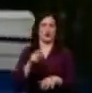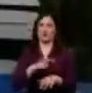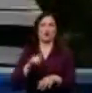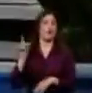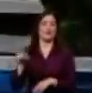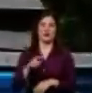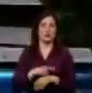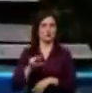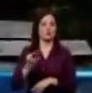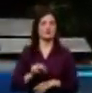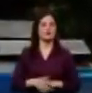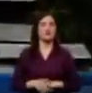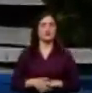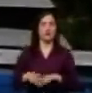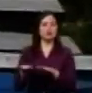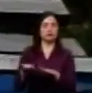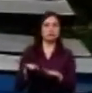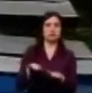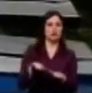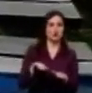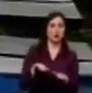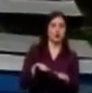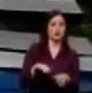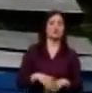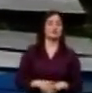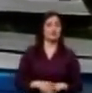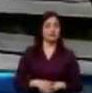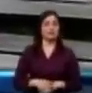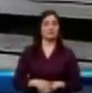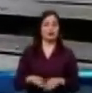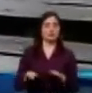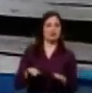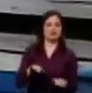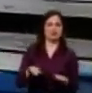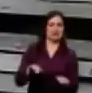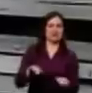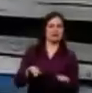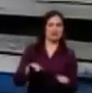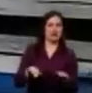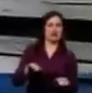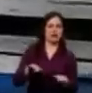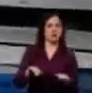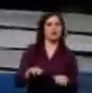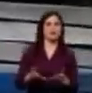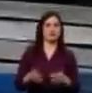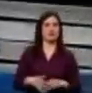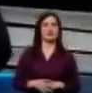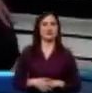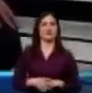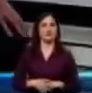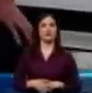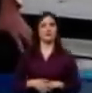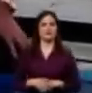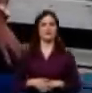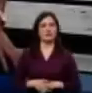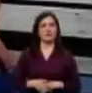está hacia un lugar, como ustedes lo pueden ver, está cediendo prácticamente por la inestabilidad tanto del lado de acá como del puente, como del otro